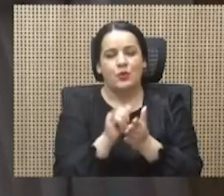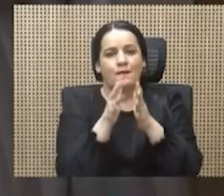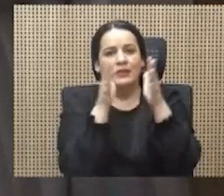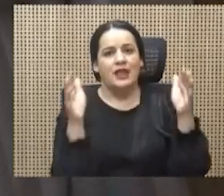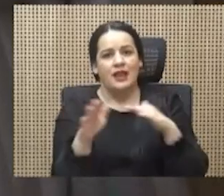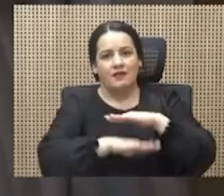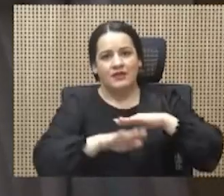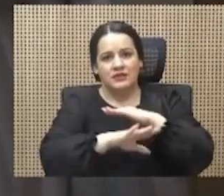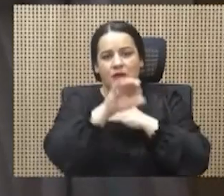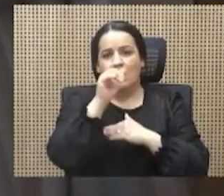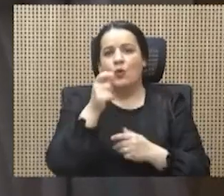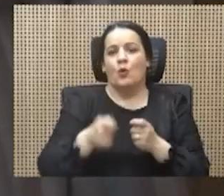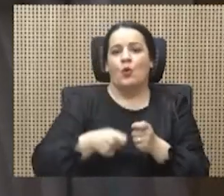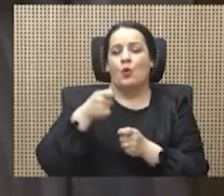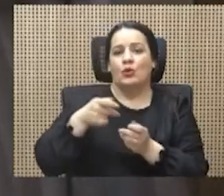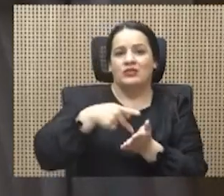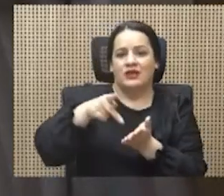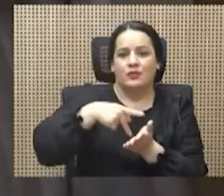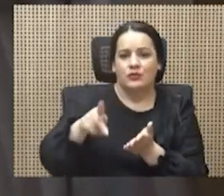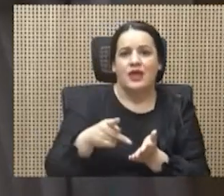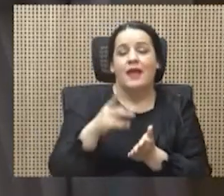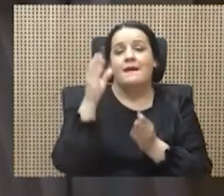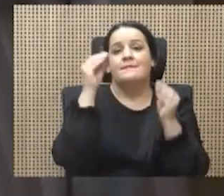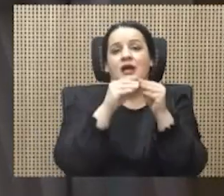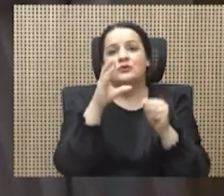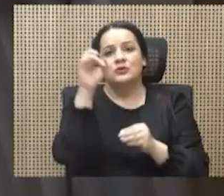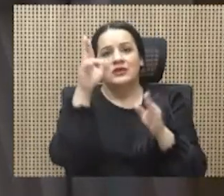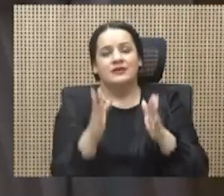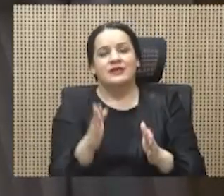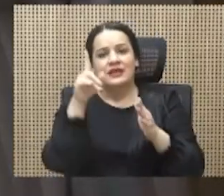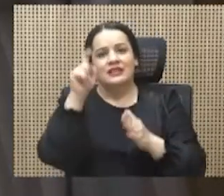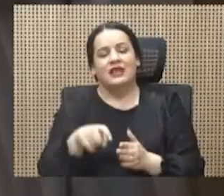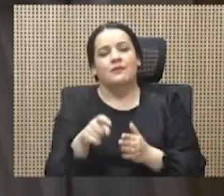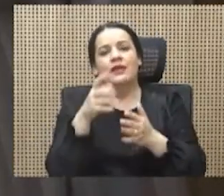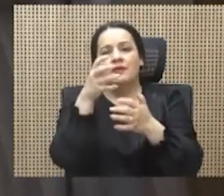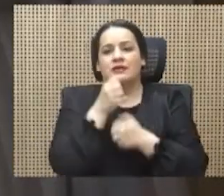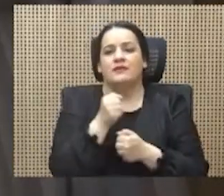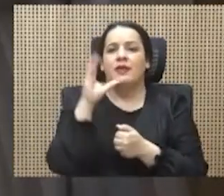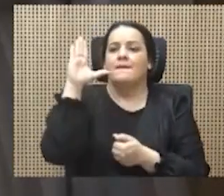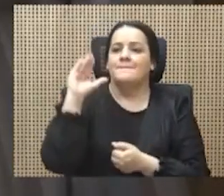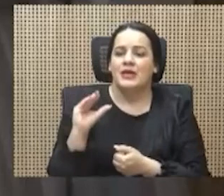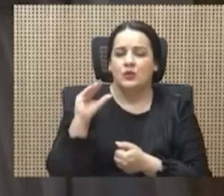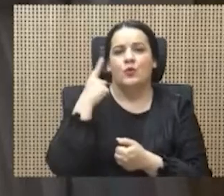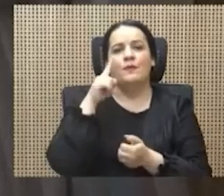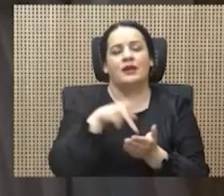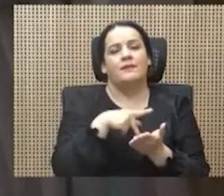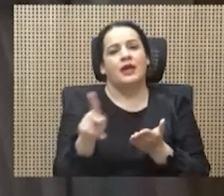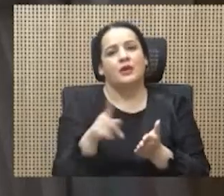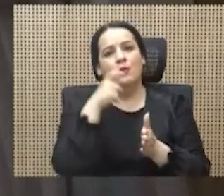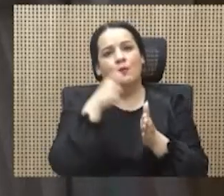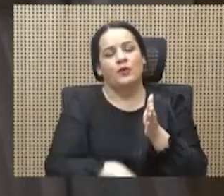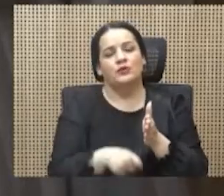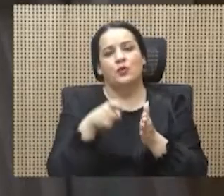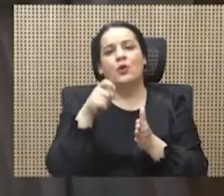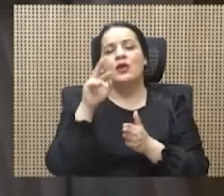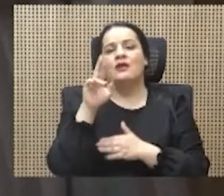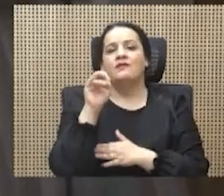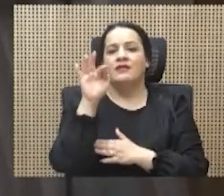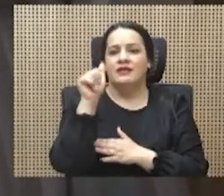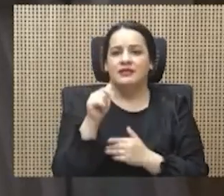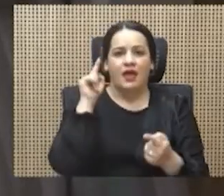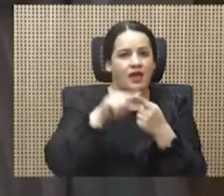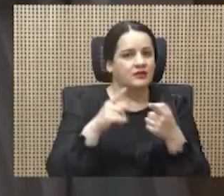más costarricenses de clase media van a tener que percibir menores ingresos para poder pagar un impuesto de renta que hasta ahora